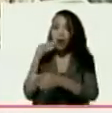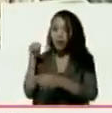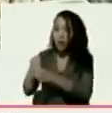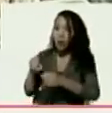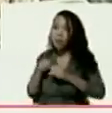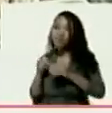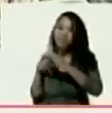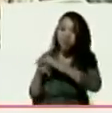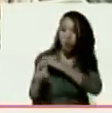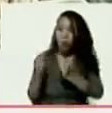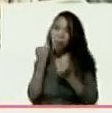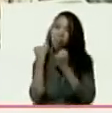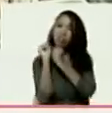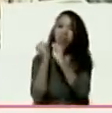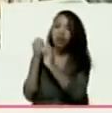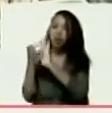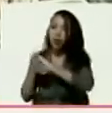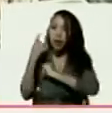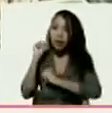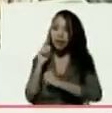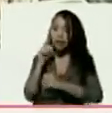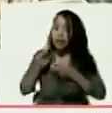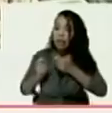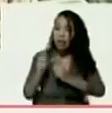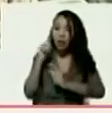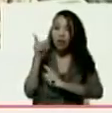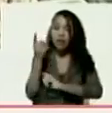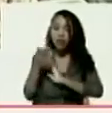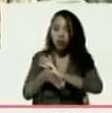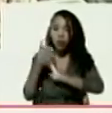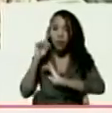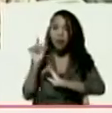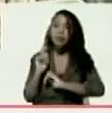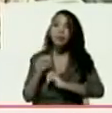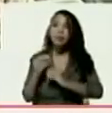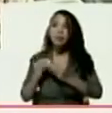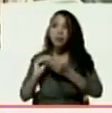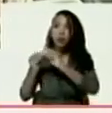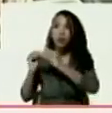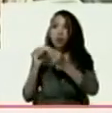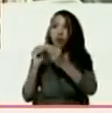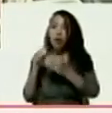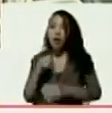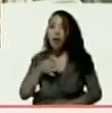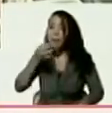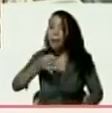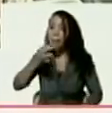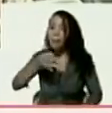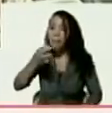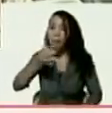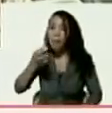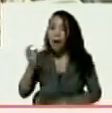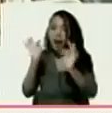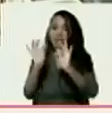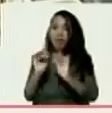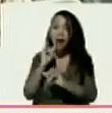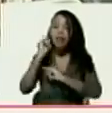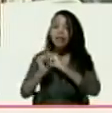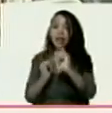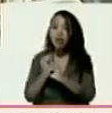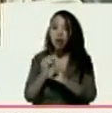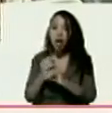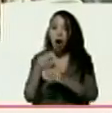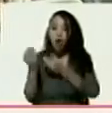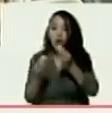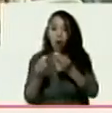Federal Legislativo, se trataba de dar una narrativa o de tratar de construir una narrativa de unidad ante la mediática internacional. ¿Qué lectura darle a